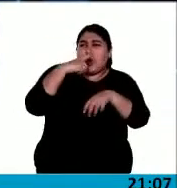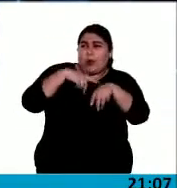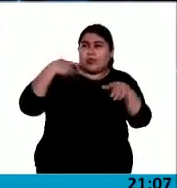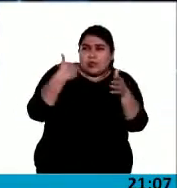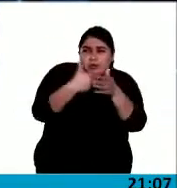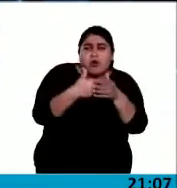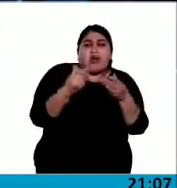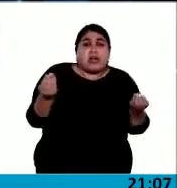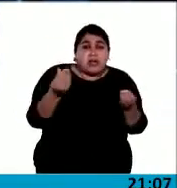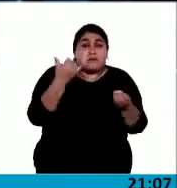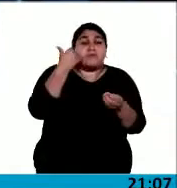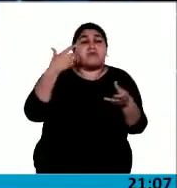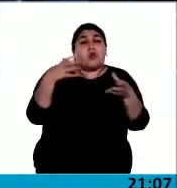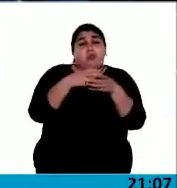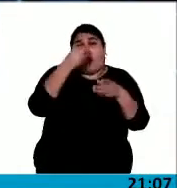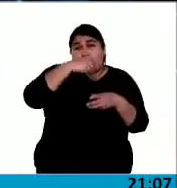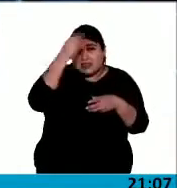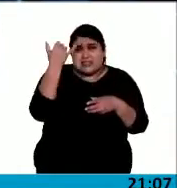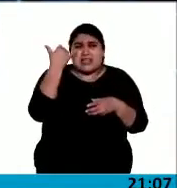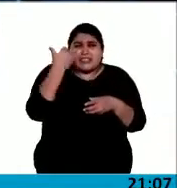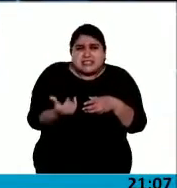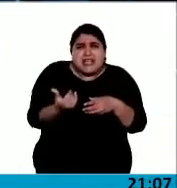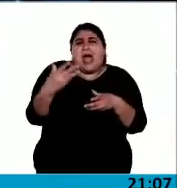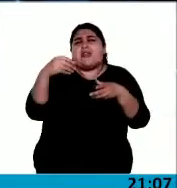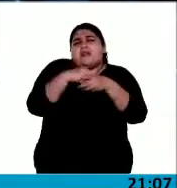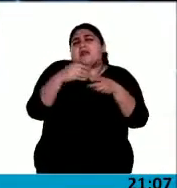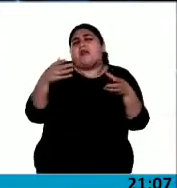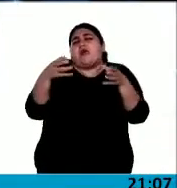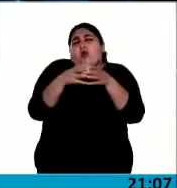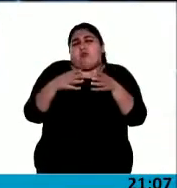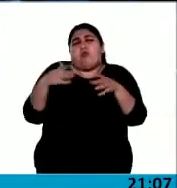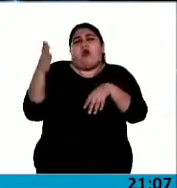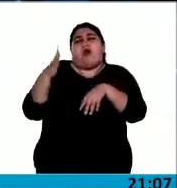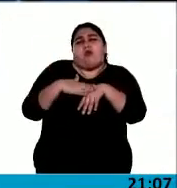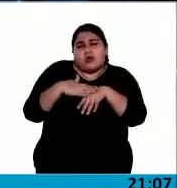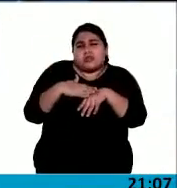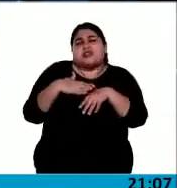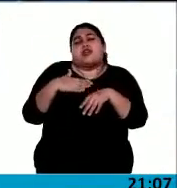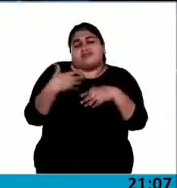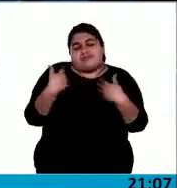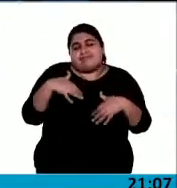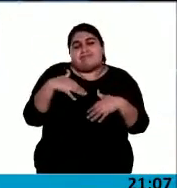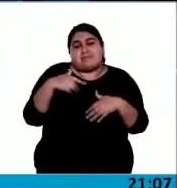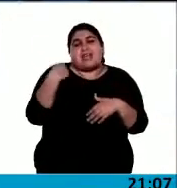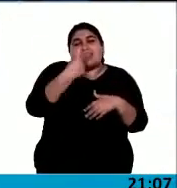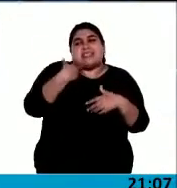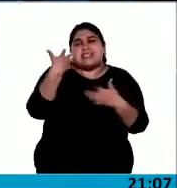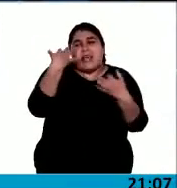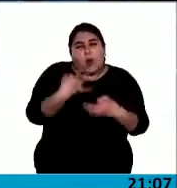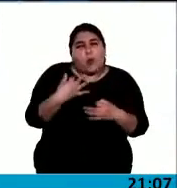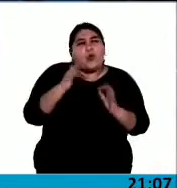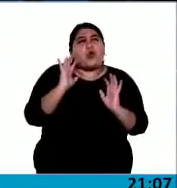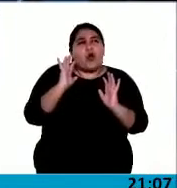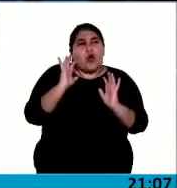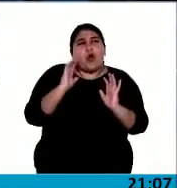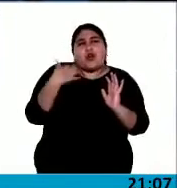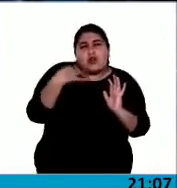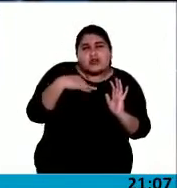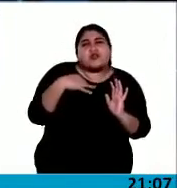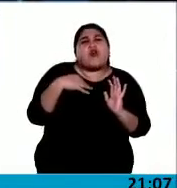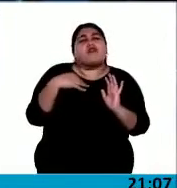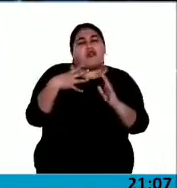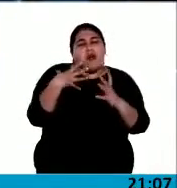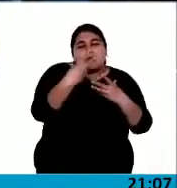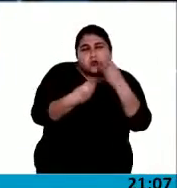el oficialismo se cansa de echar la culpa a la oposición, yo estoy seguro que no vamos a tener y a contribuir